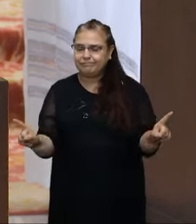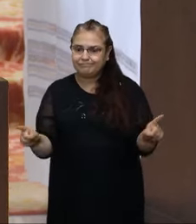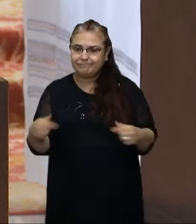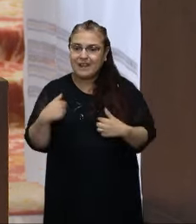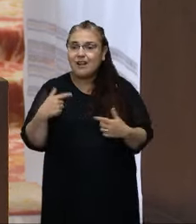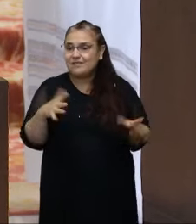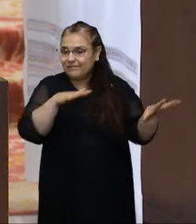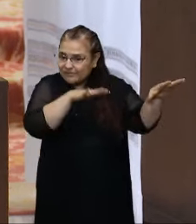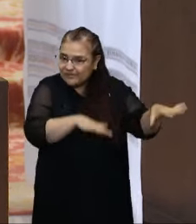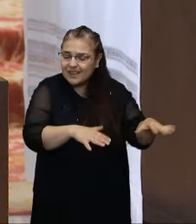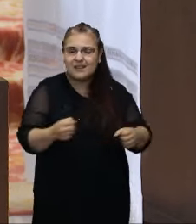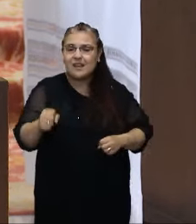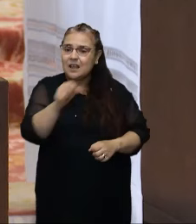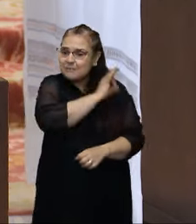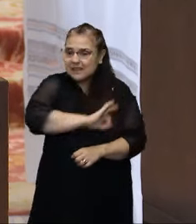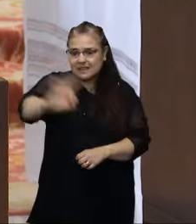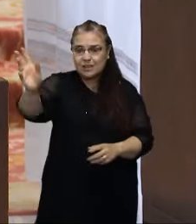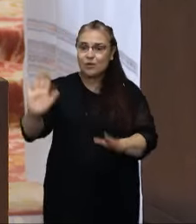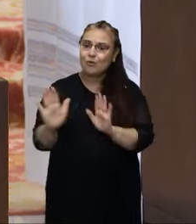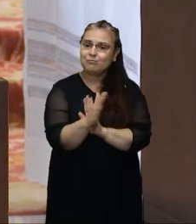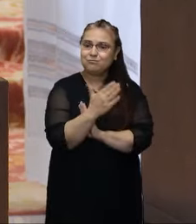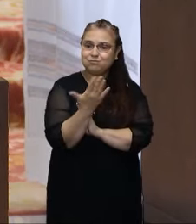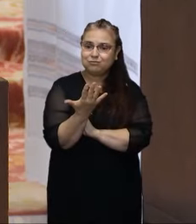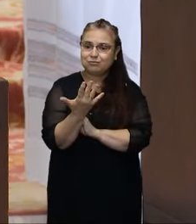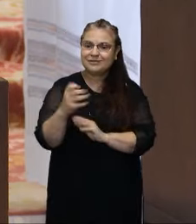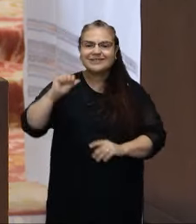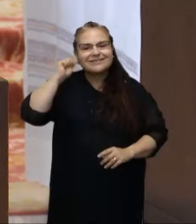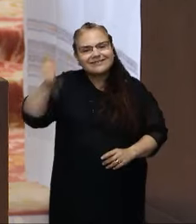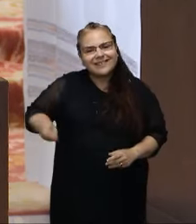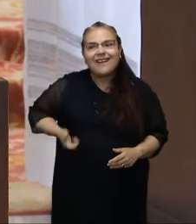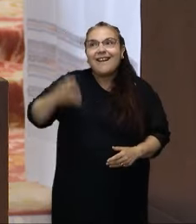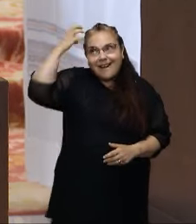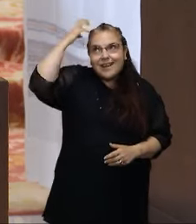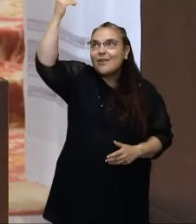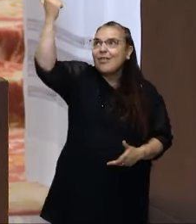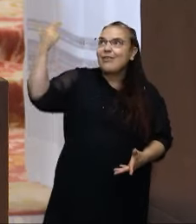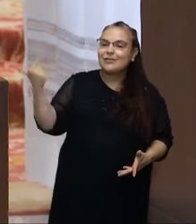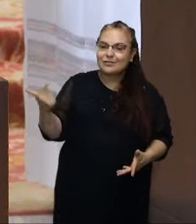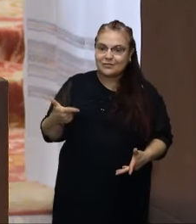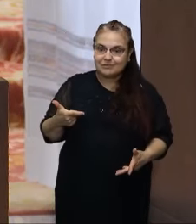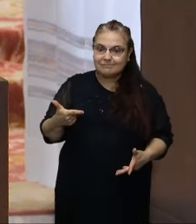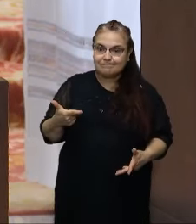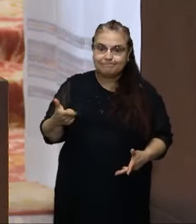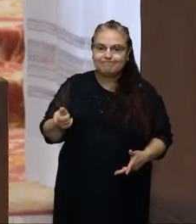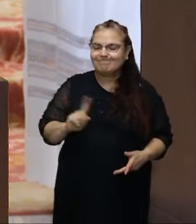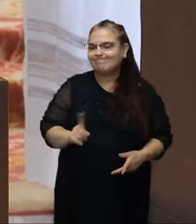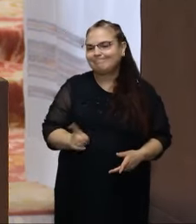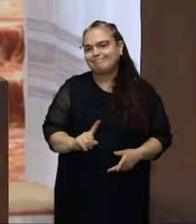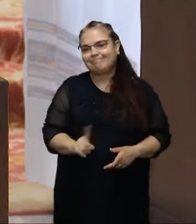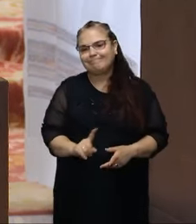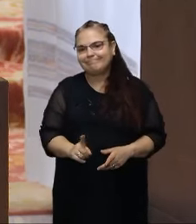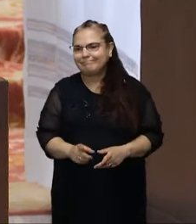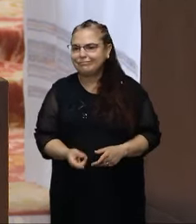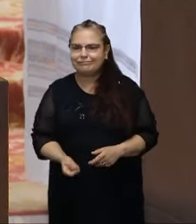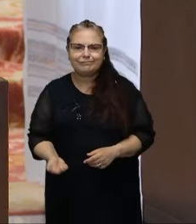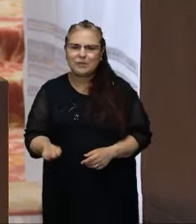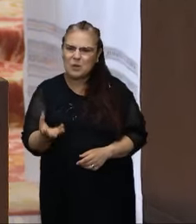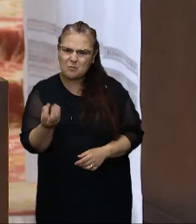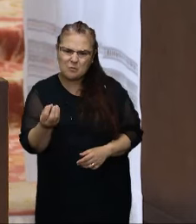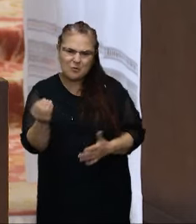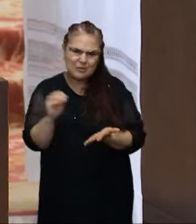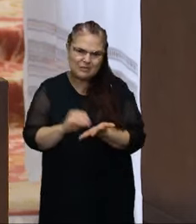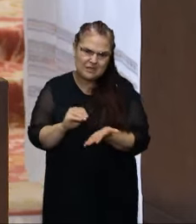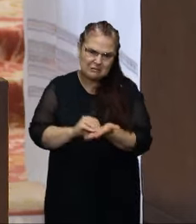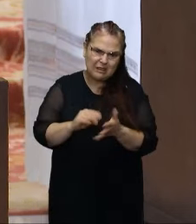que el Señor nos muestra, las riquezas del reino de Dios que Él nos muestra, se vuelve una y otra vez sobre lo que puede